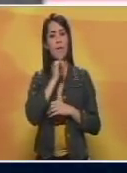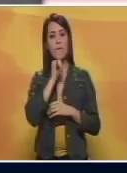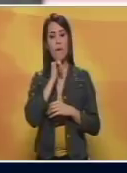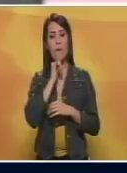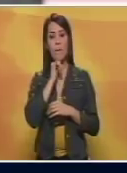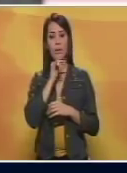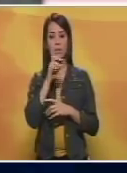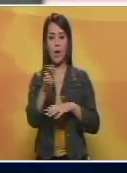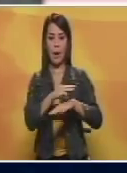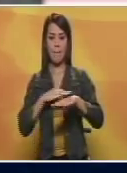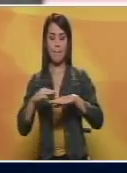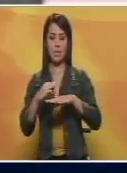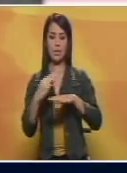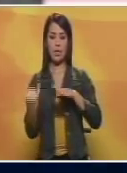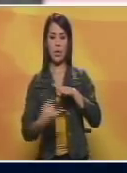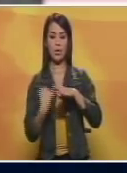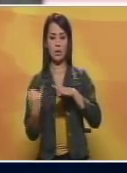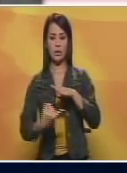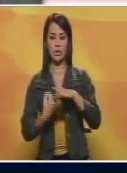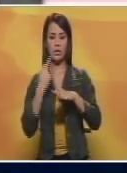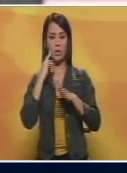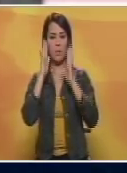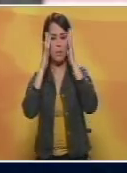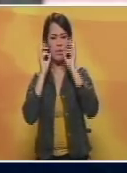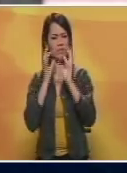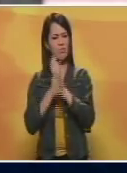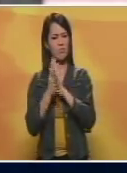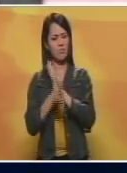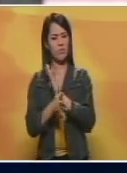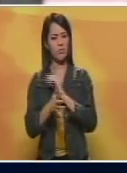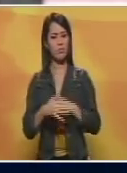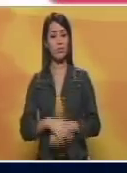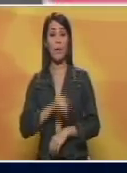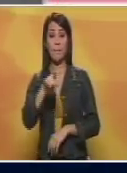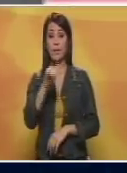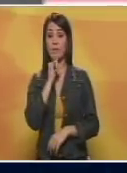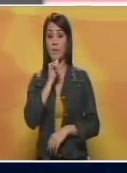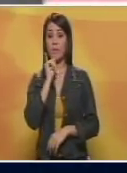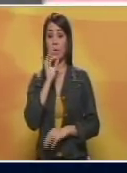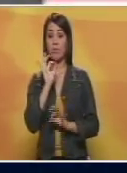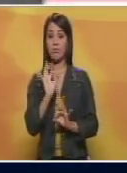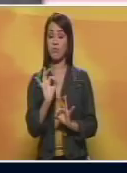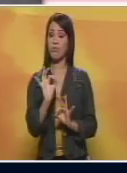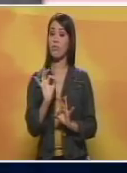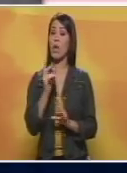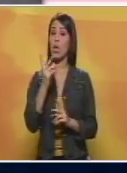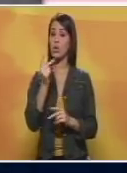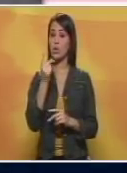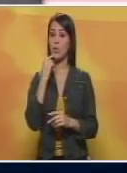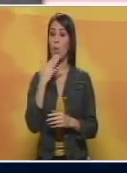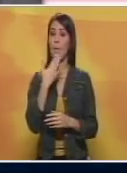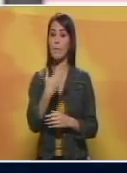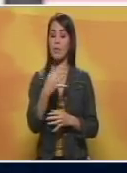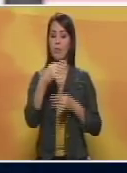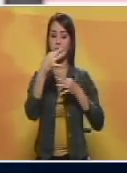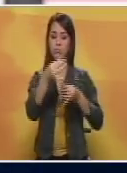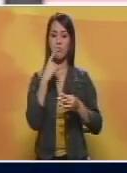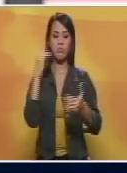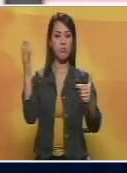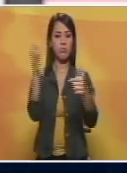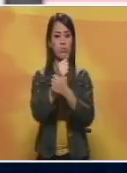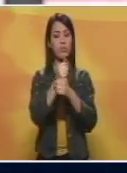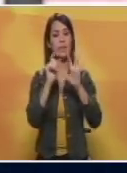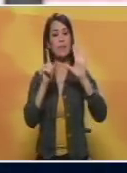al ministerio de interior para que atienda el caso asimismo informó sobre la recepción de una segunda solicitud para localizar